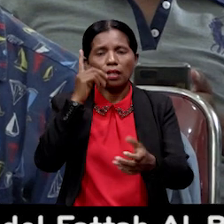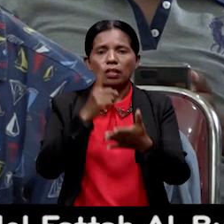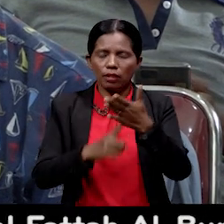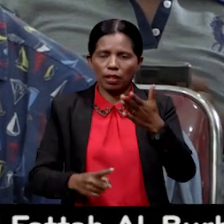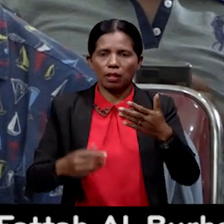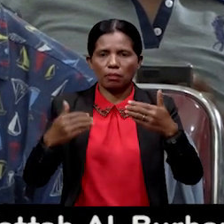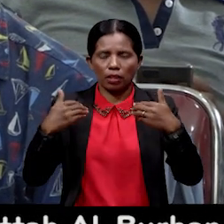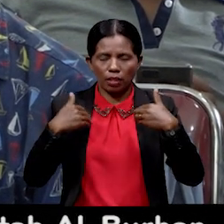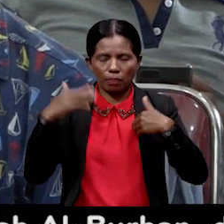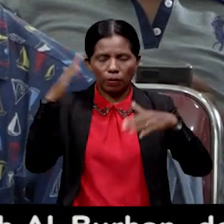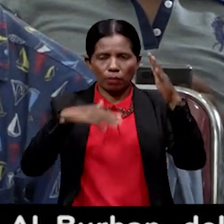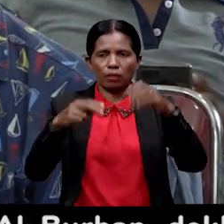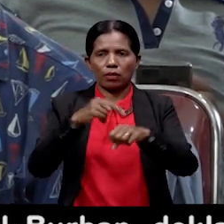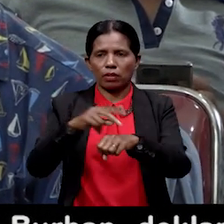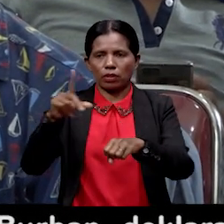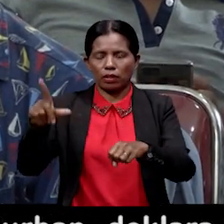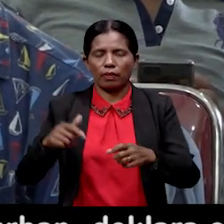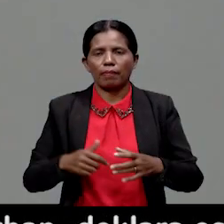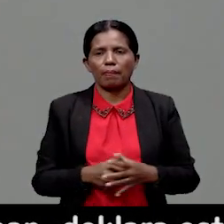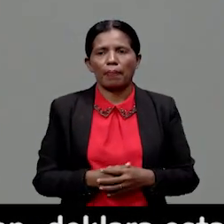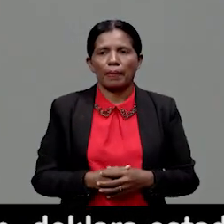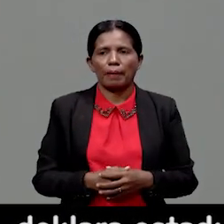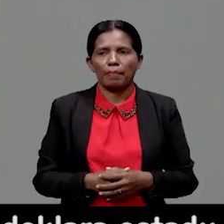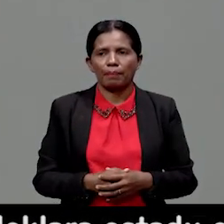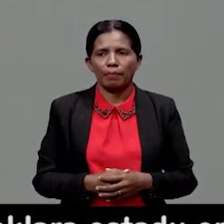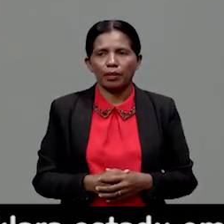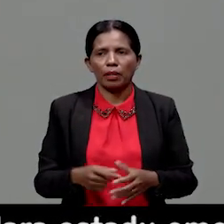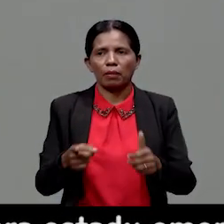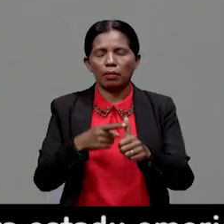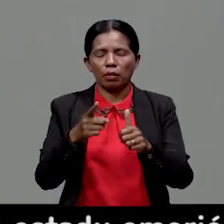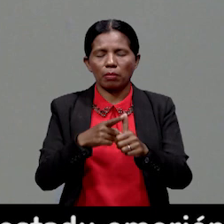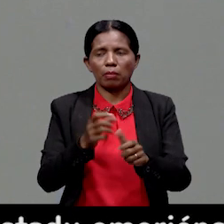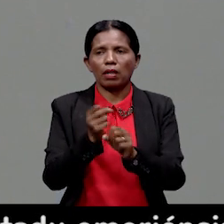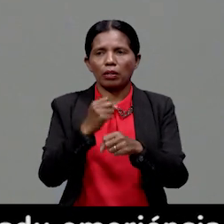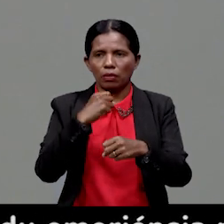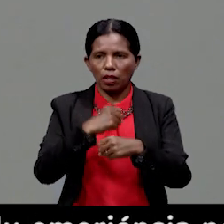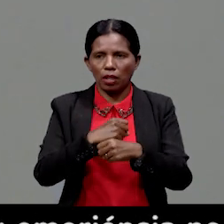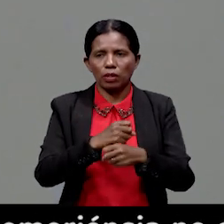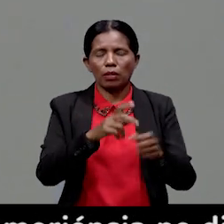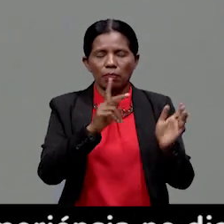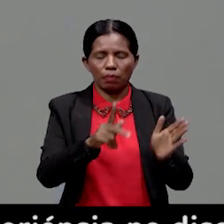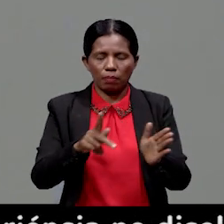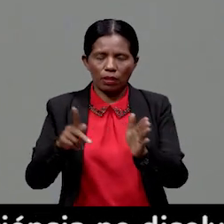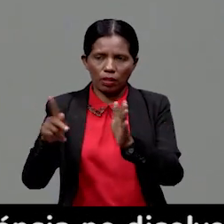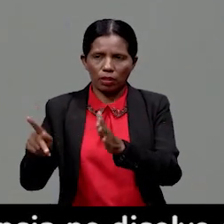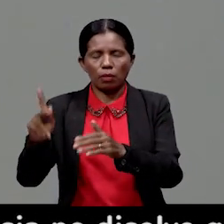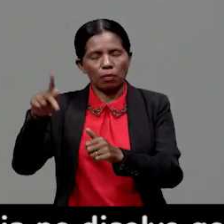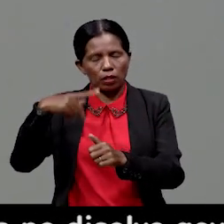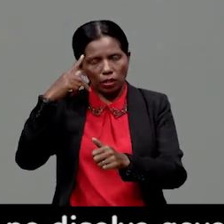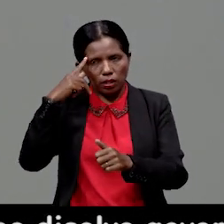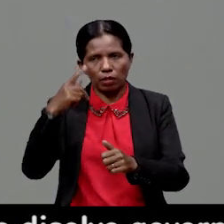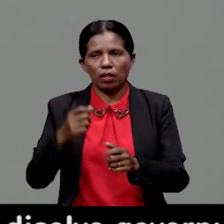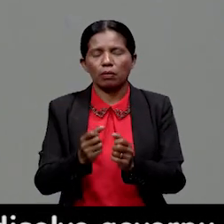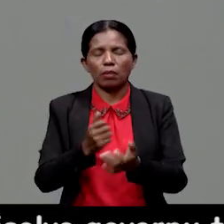sai problema nacional. Para primeiro, hoje atu halu estratégia política rumo à